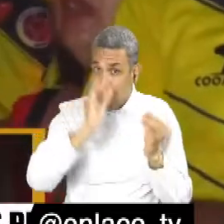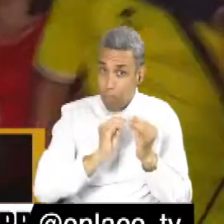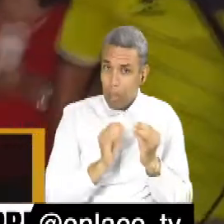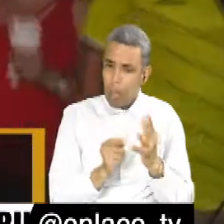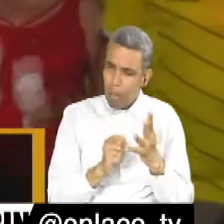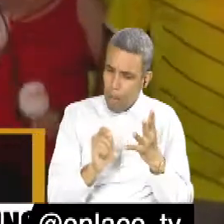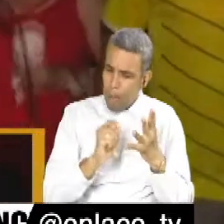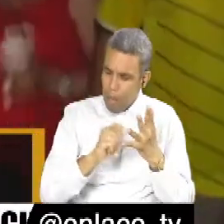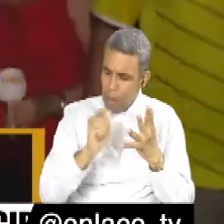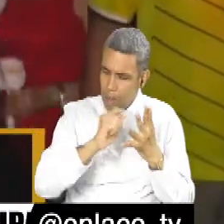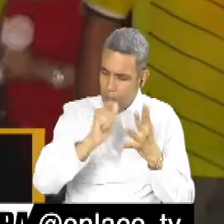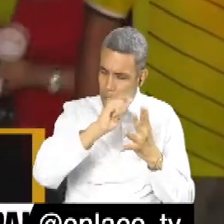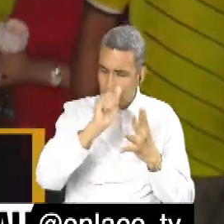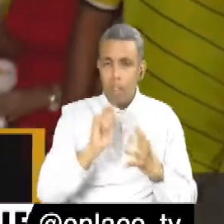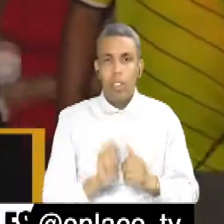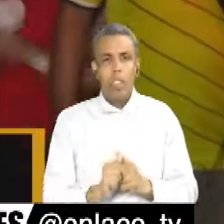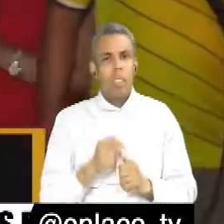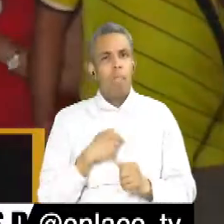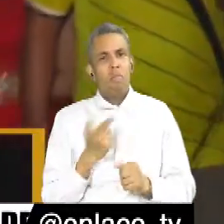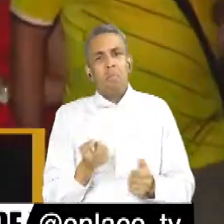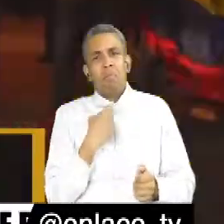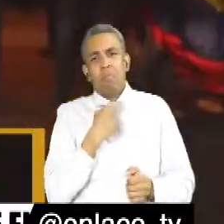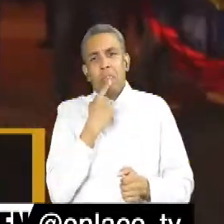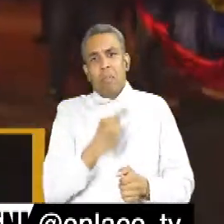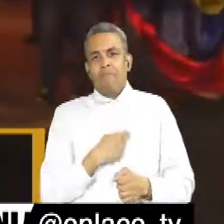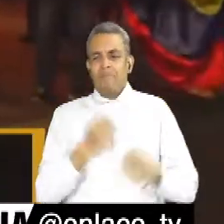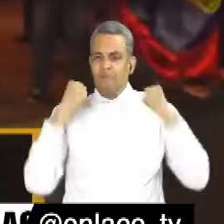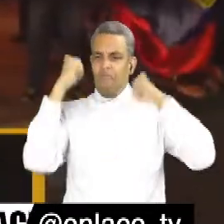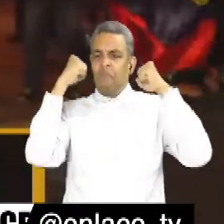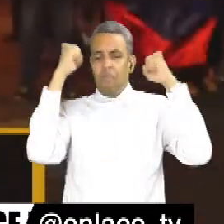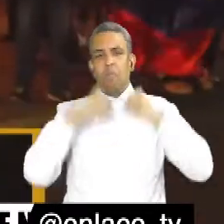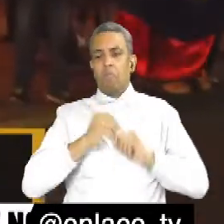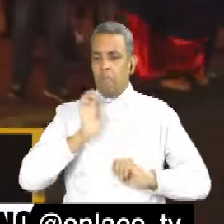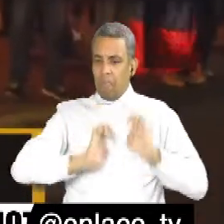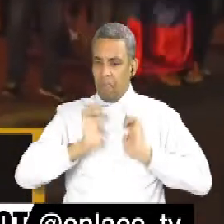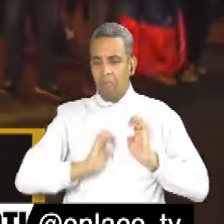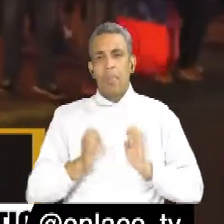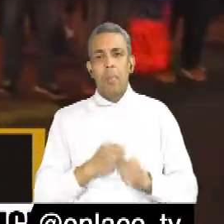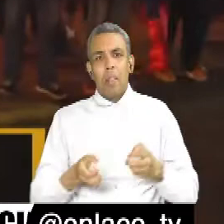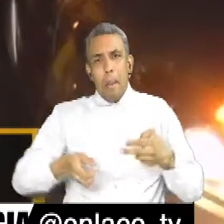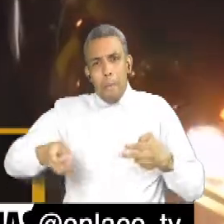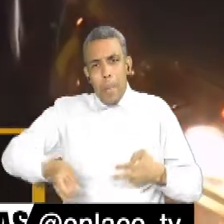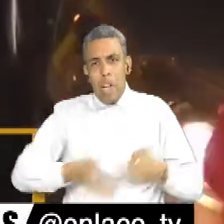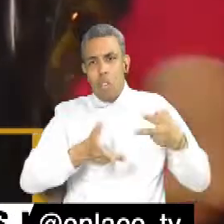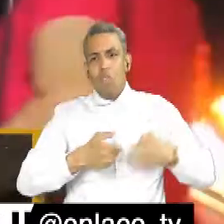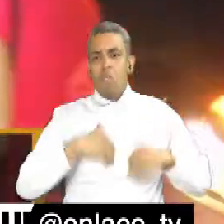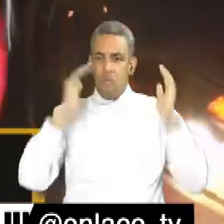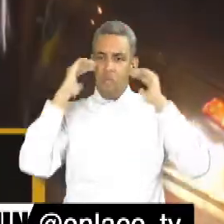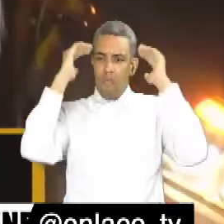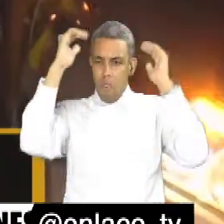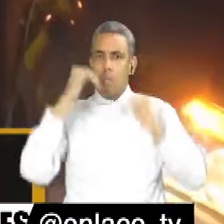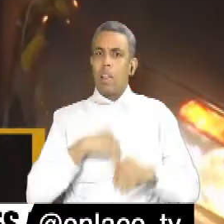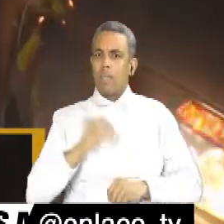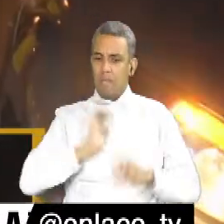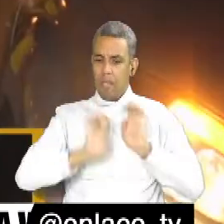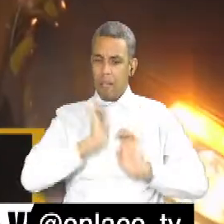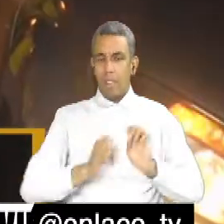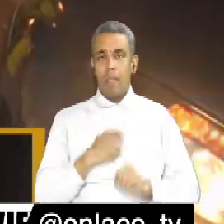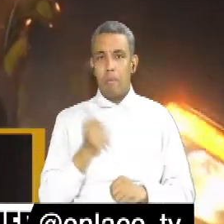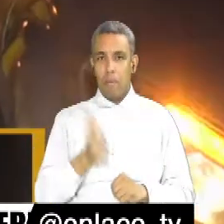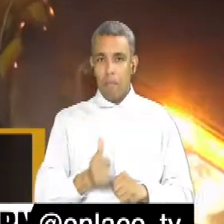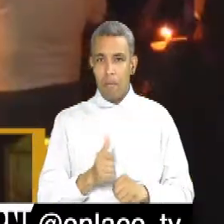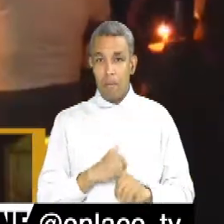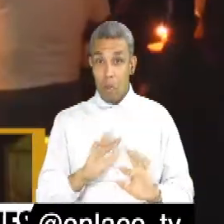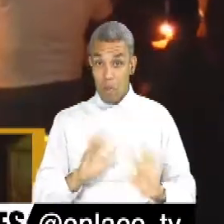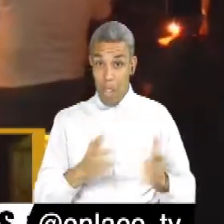Rivas, manifestó sentirse satisfecho con la lucha porque se defendió la educación pública y los intereses de los trabajadores. Sin embargo, aclaró que aún no se ha